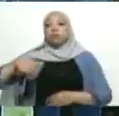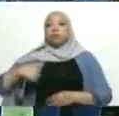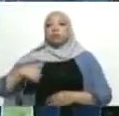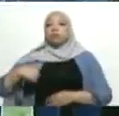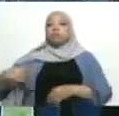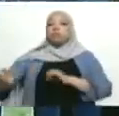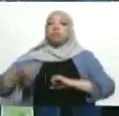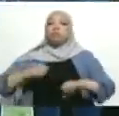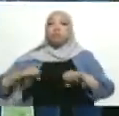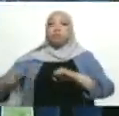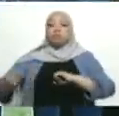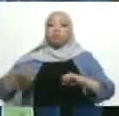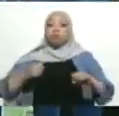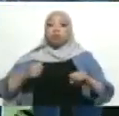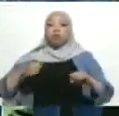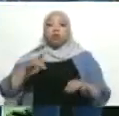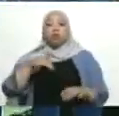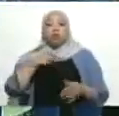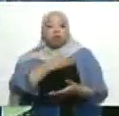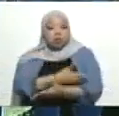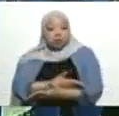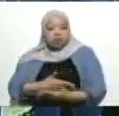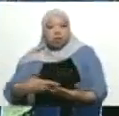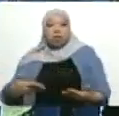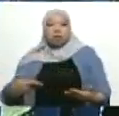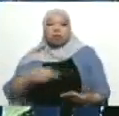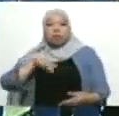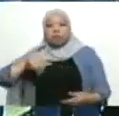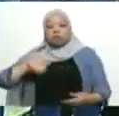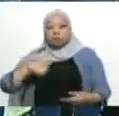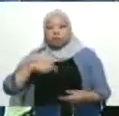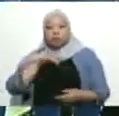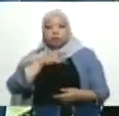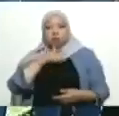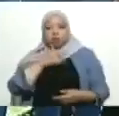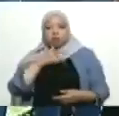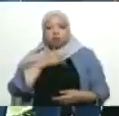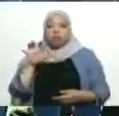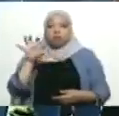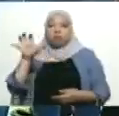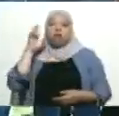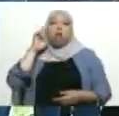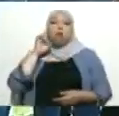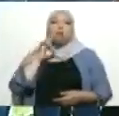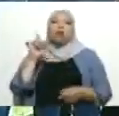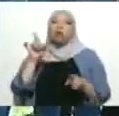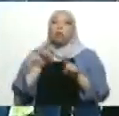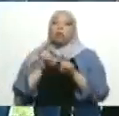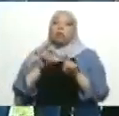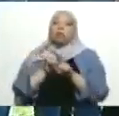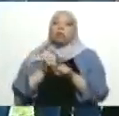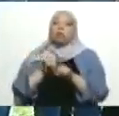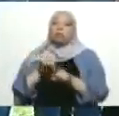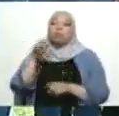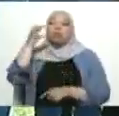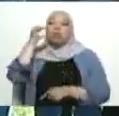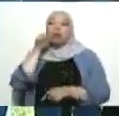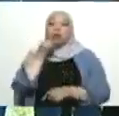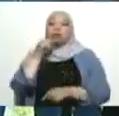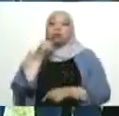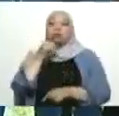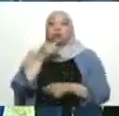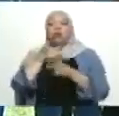movemos por la sangre que llevamos en nuestras venas. La, que es la sangre de Bolívar, pero también es la de Sucre, que es la de